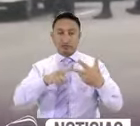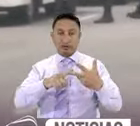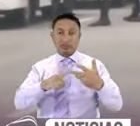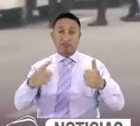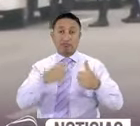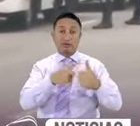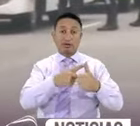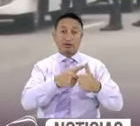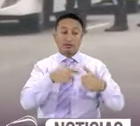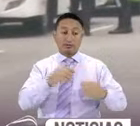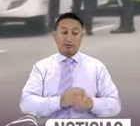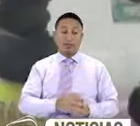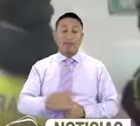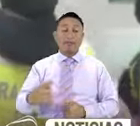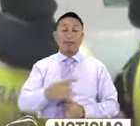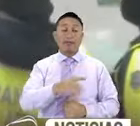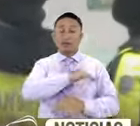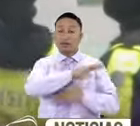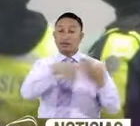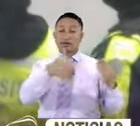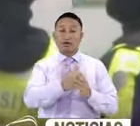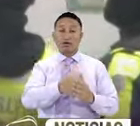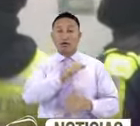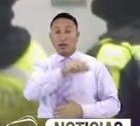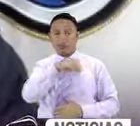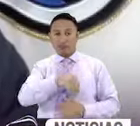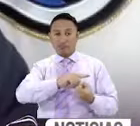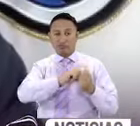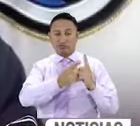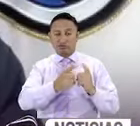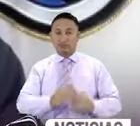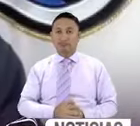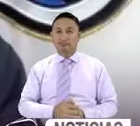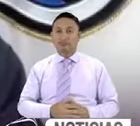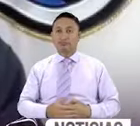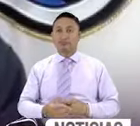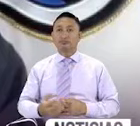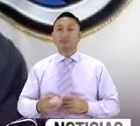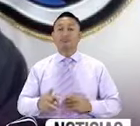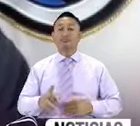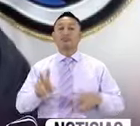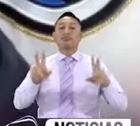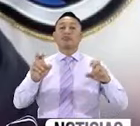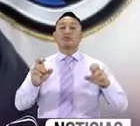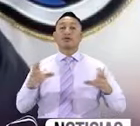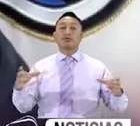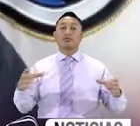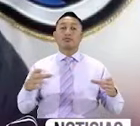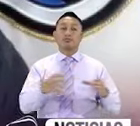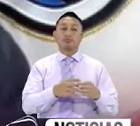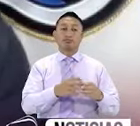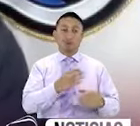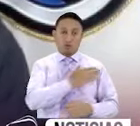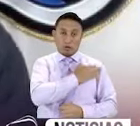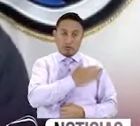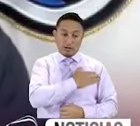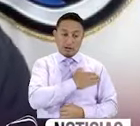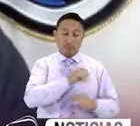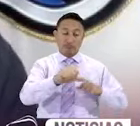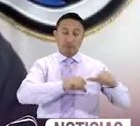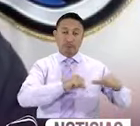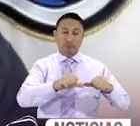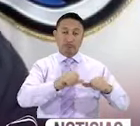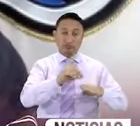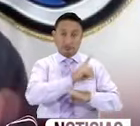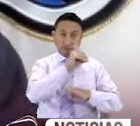en la reestructuración de la institución. Especialmente en el tema de los sectores de confianza de la administración del director, ¿no? No